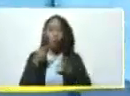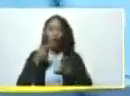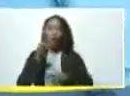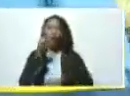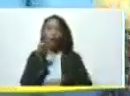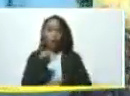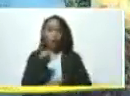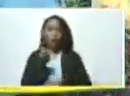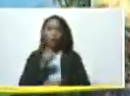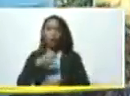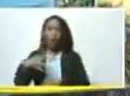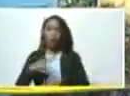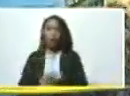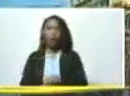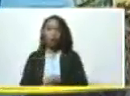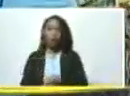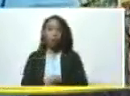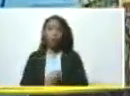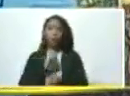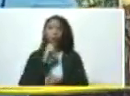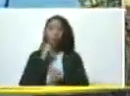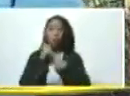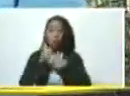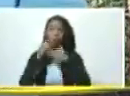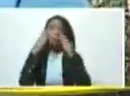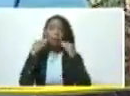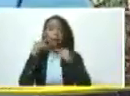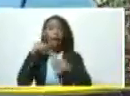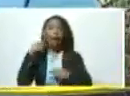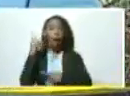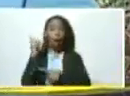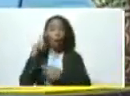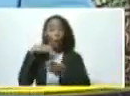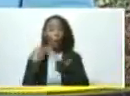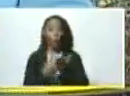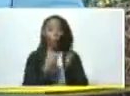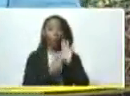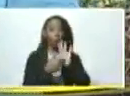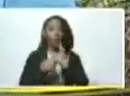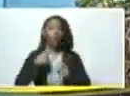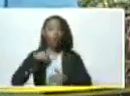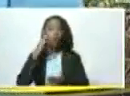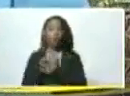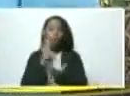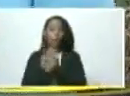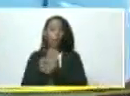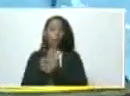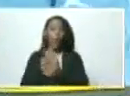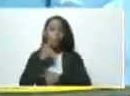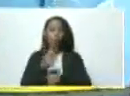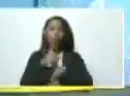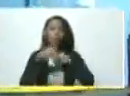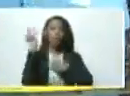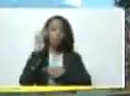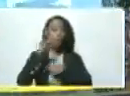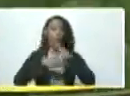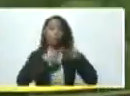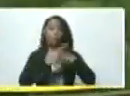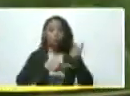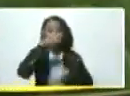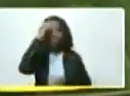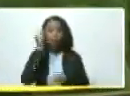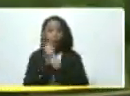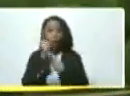hectáreas? Sí. Qué buena experiencia, chicos. Esto hay que mostrarlo. Yo siempre digo que la Venezuela productiva, la Venezuela que